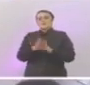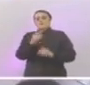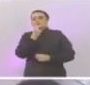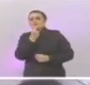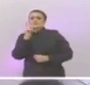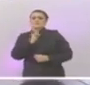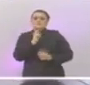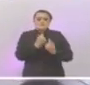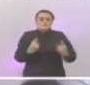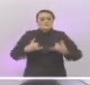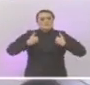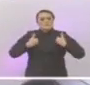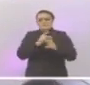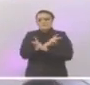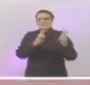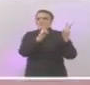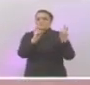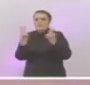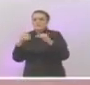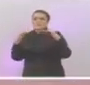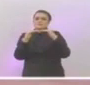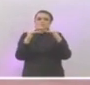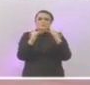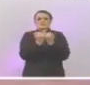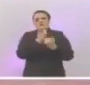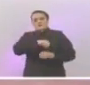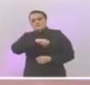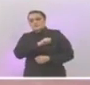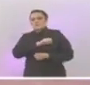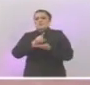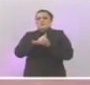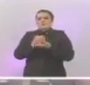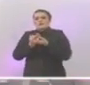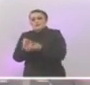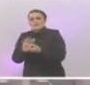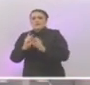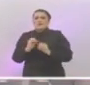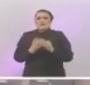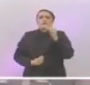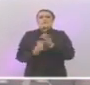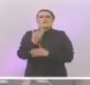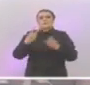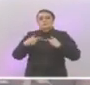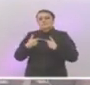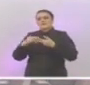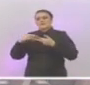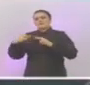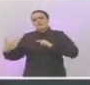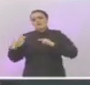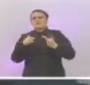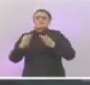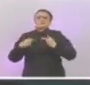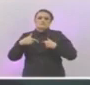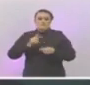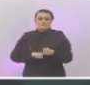niñas, niños y adolescentes en temas de igualdad, salud, adicciones y nuevas relaciones interpersonales. En una